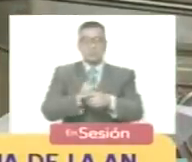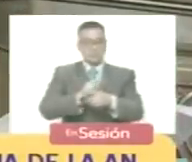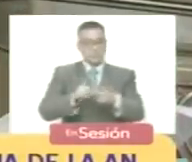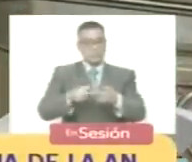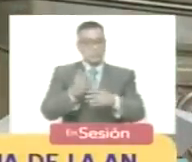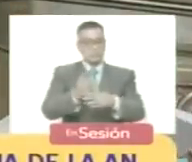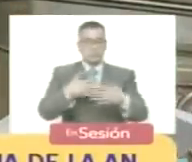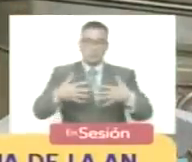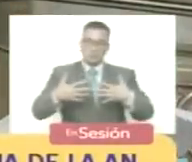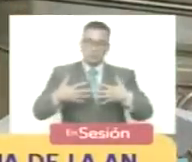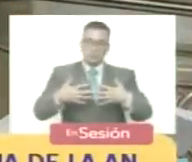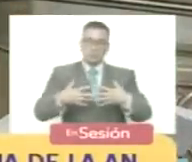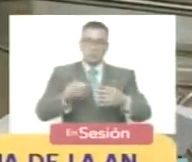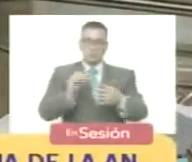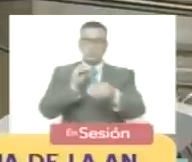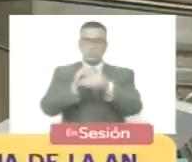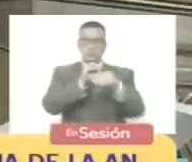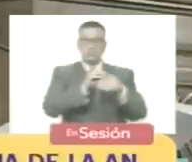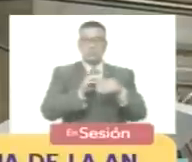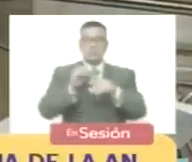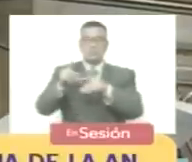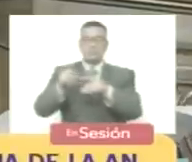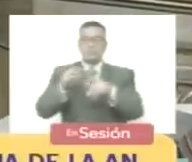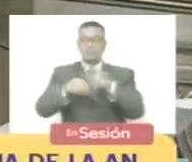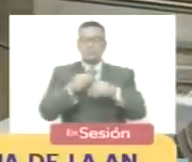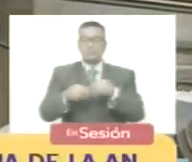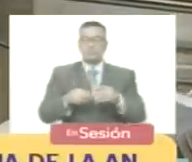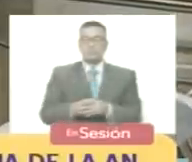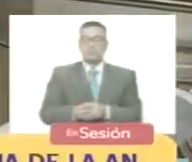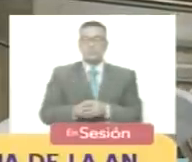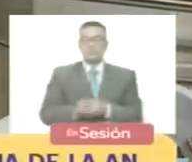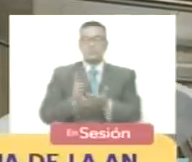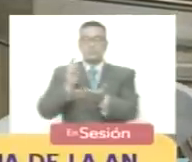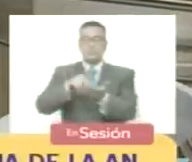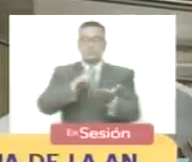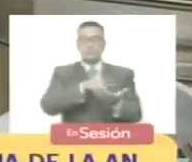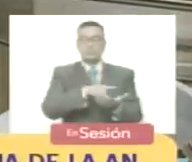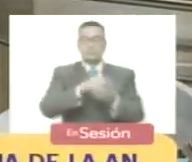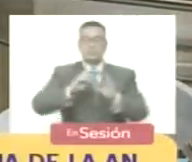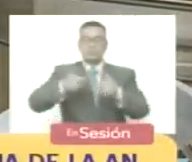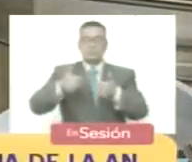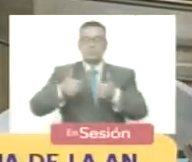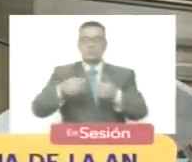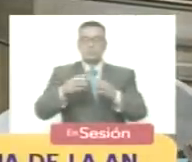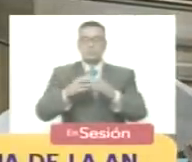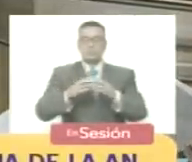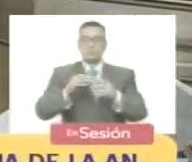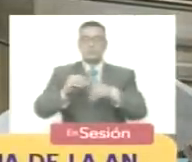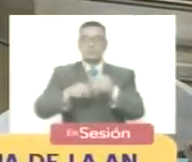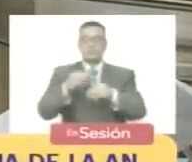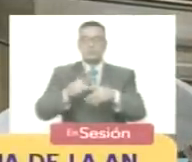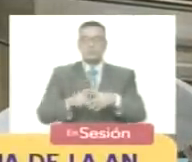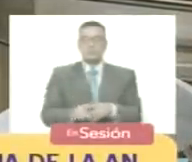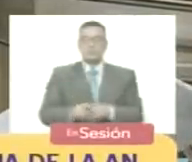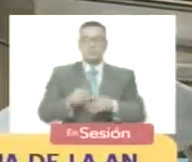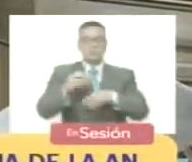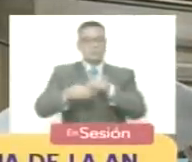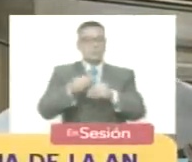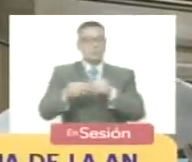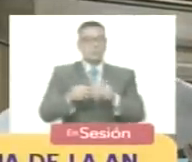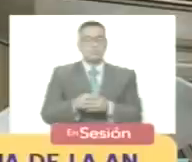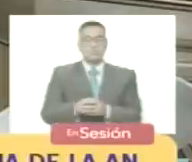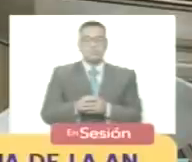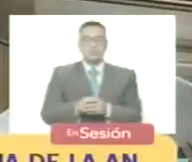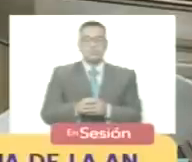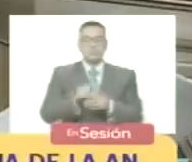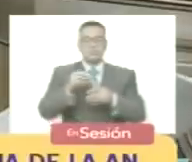previa convocatoria que especifique la materia a tratar. La participación del inicio de las sesiones extraordinarias se realizará en